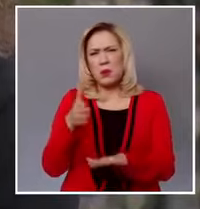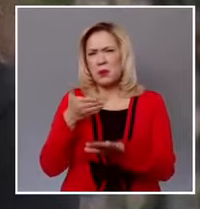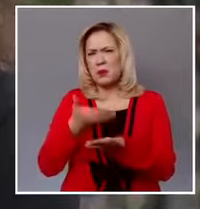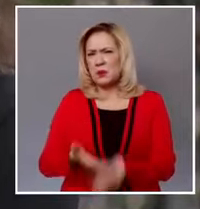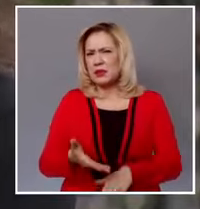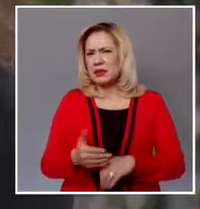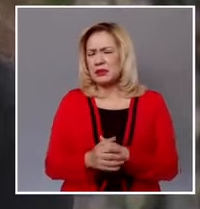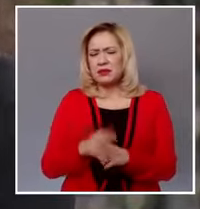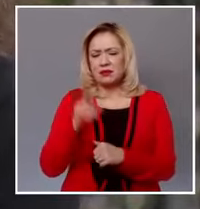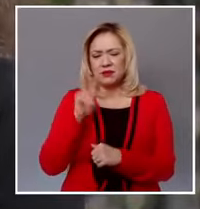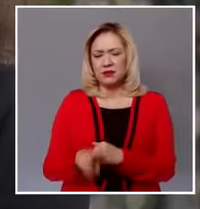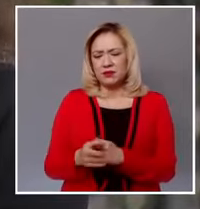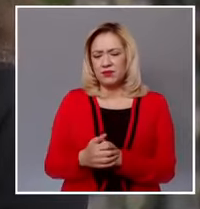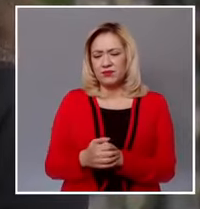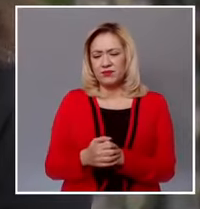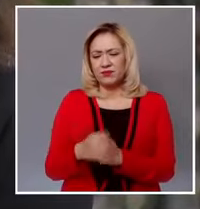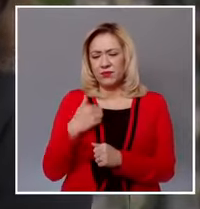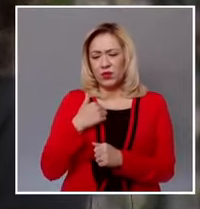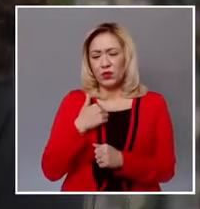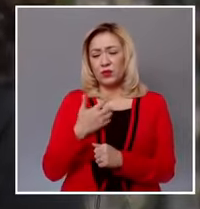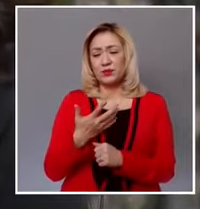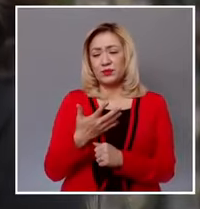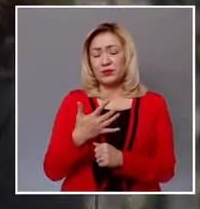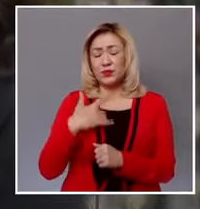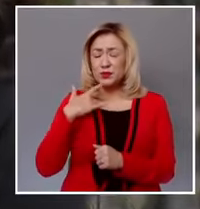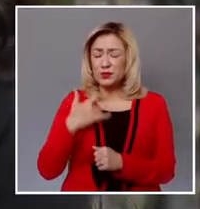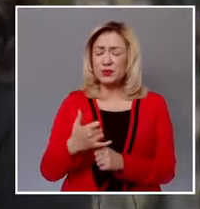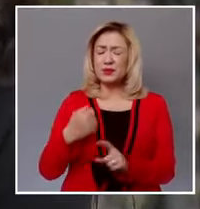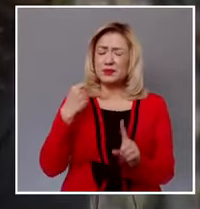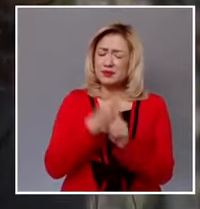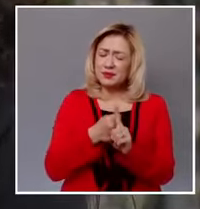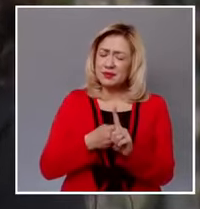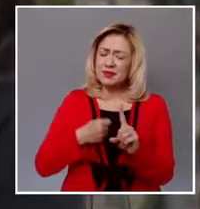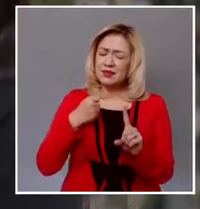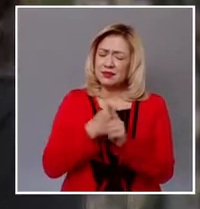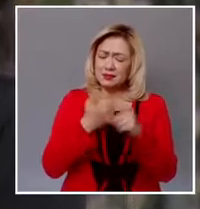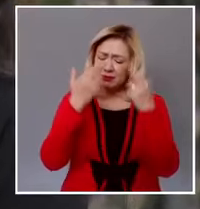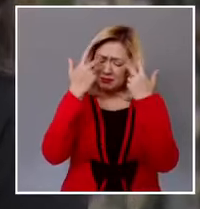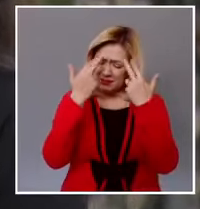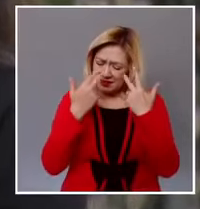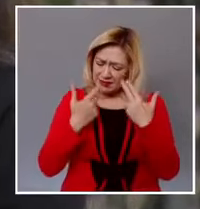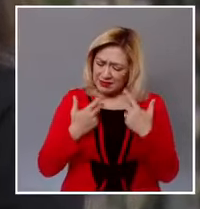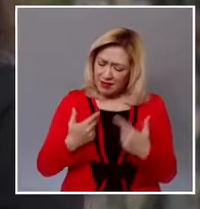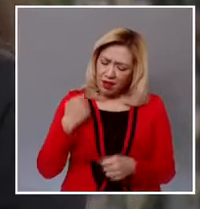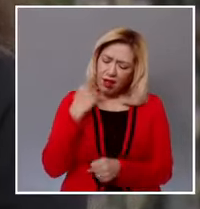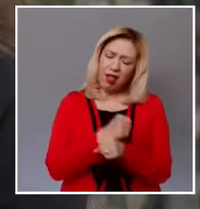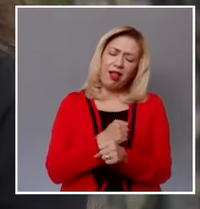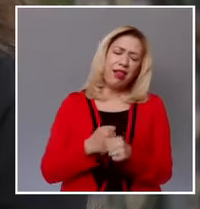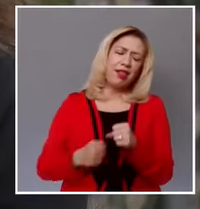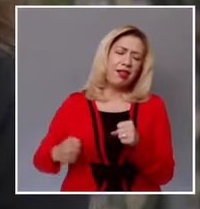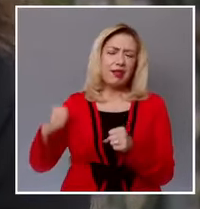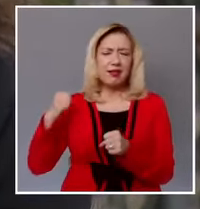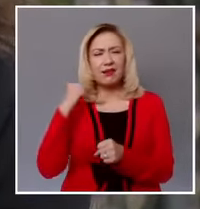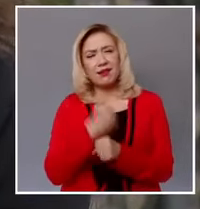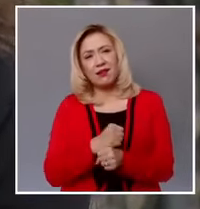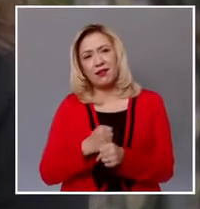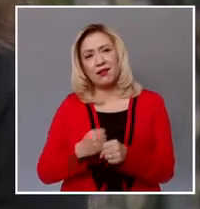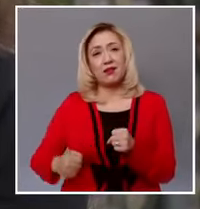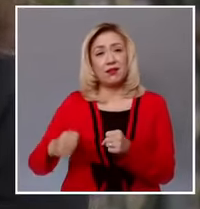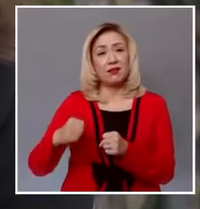una lucha titánica, devastadora, desgastante, porque ¿sabe cuántas veces